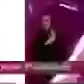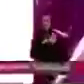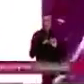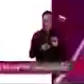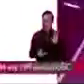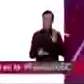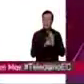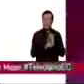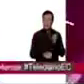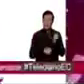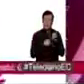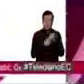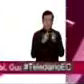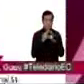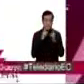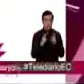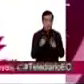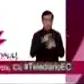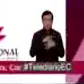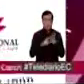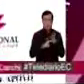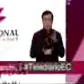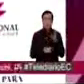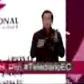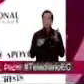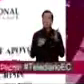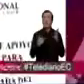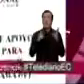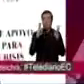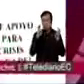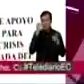Ley Orgánica de Apoyo Humanitario para Combatir la Crisis Sanitaria Derivada